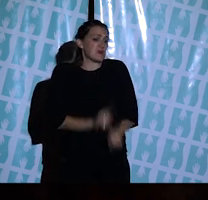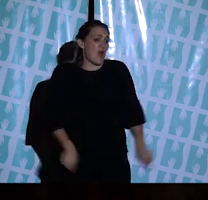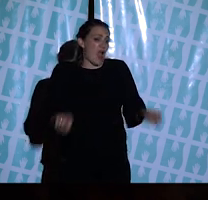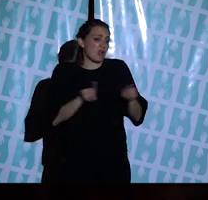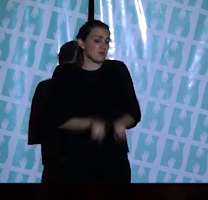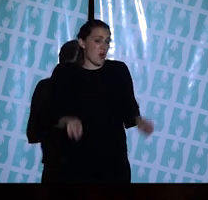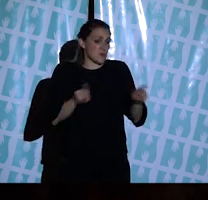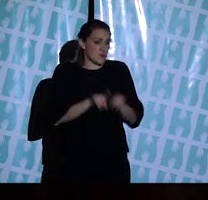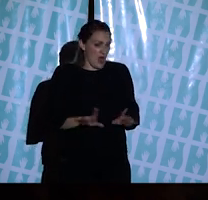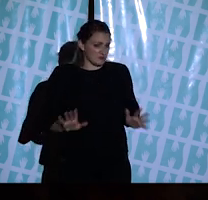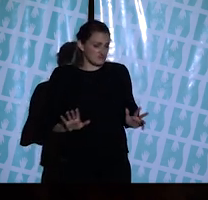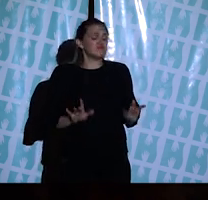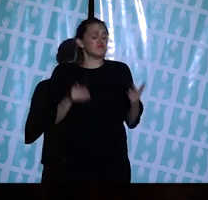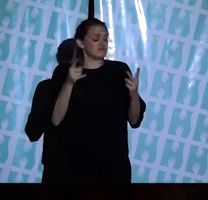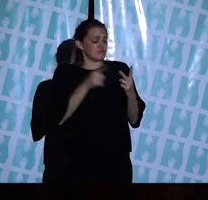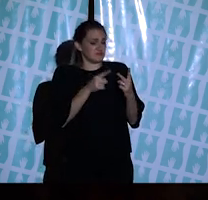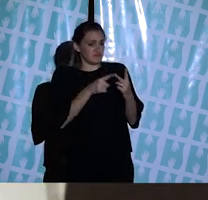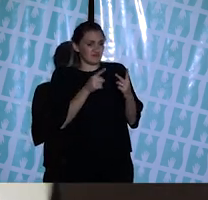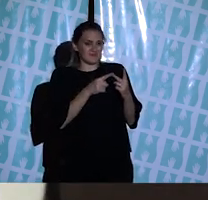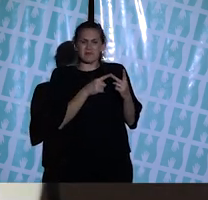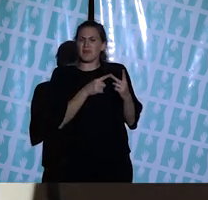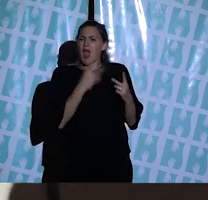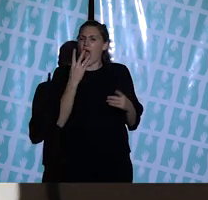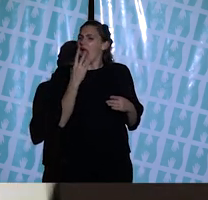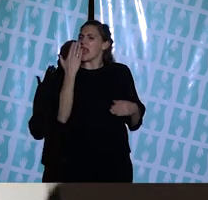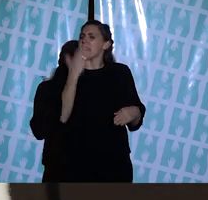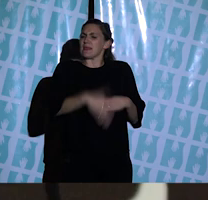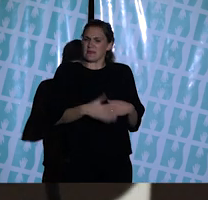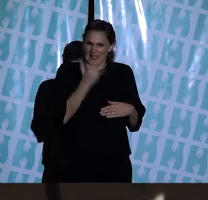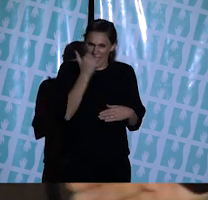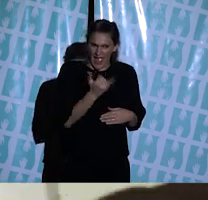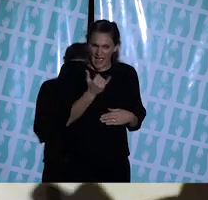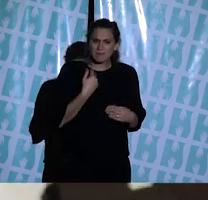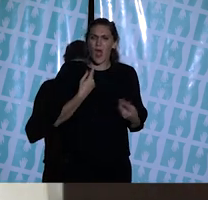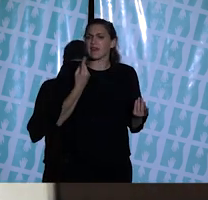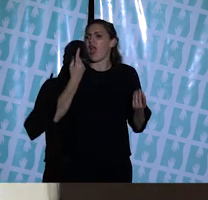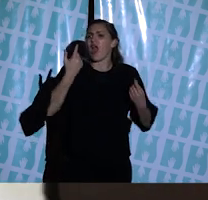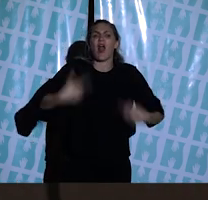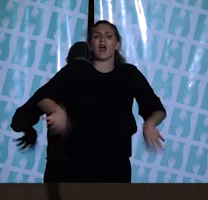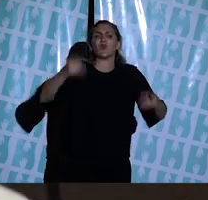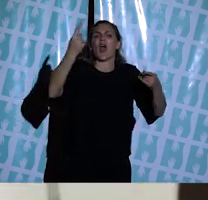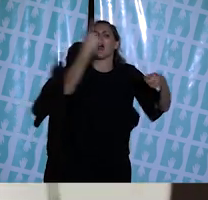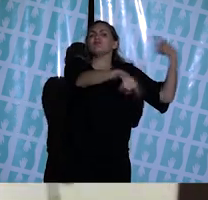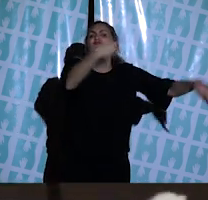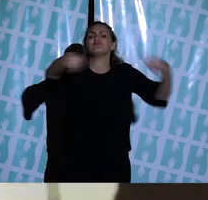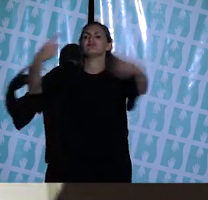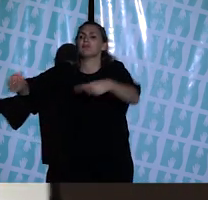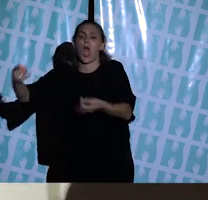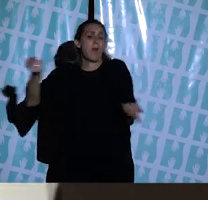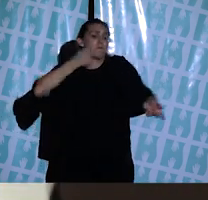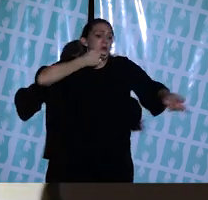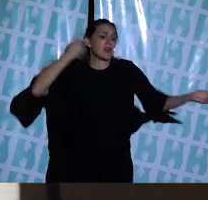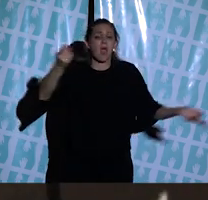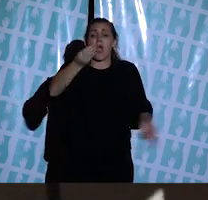Un sistema bastante autolimitado. Porque las cosas que tenemos en la naturaleza, como la comida,